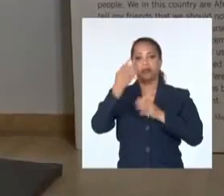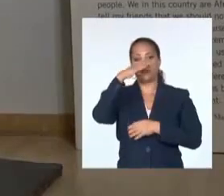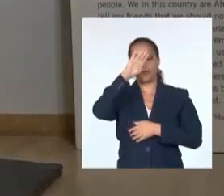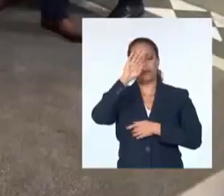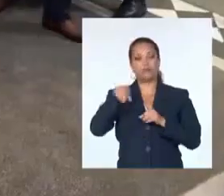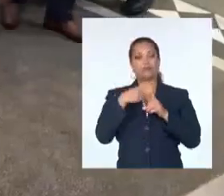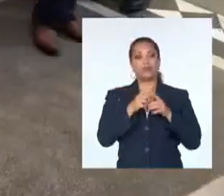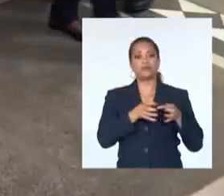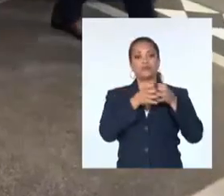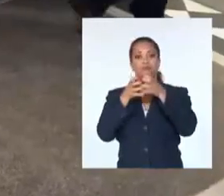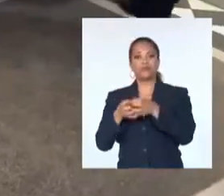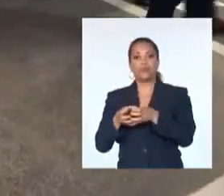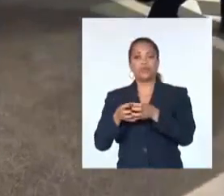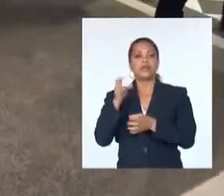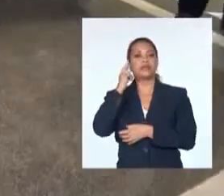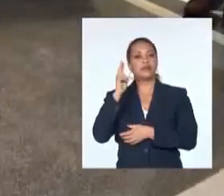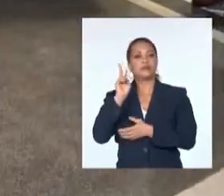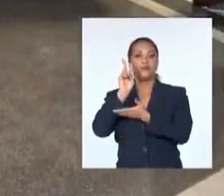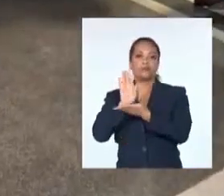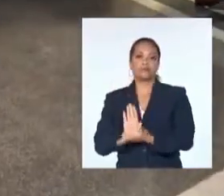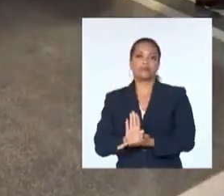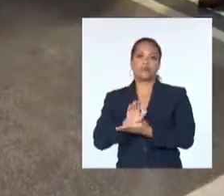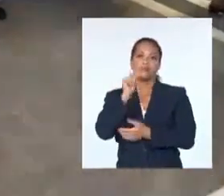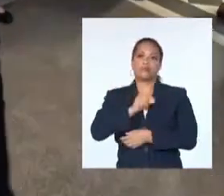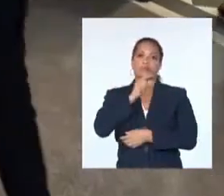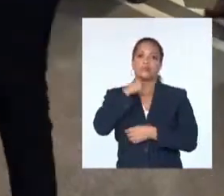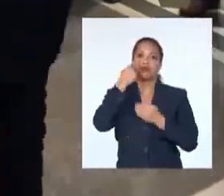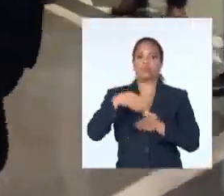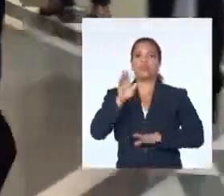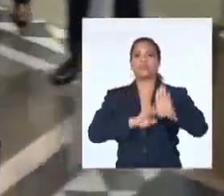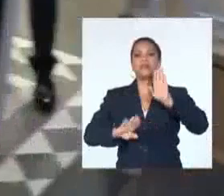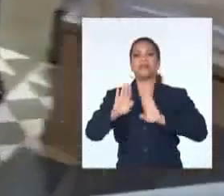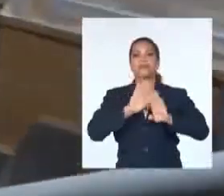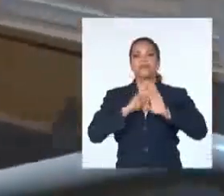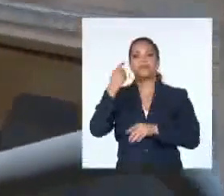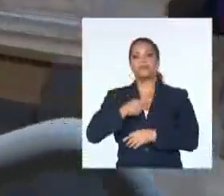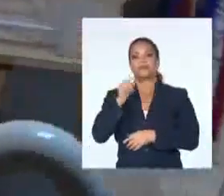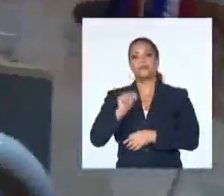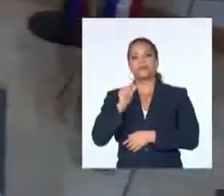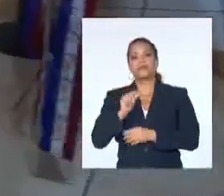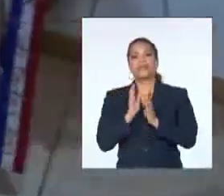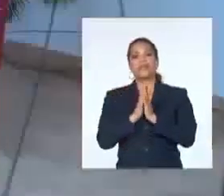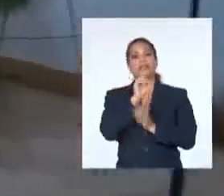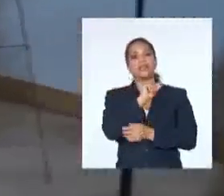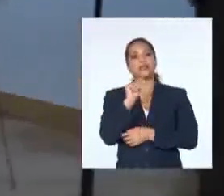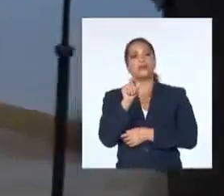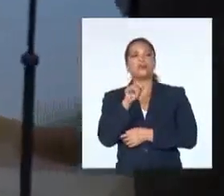rindió tributo al activista estadounidense, defensor de los derechos humanos y religiosos, de la justicia social y admirador de la